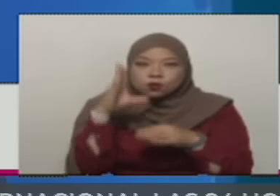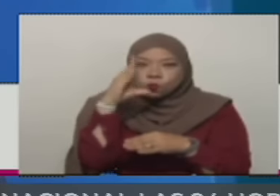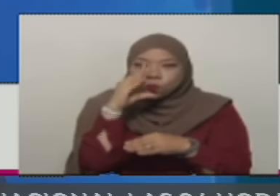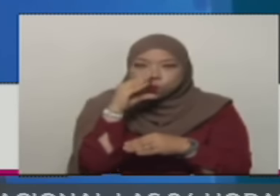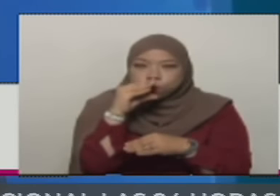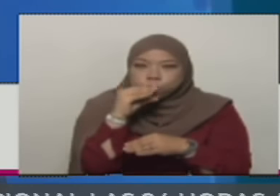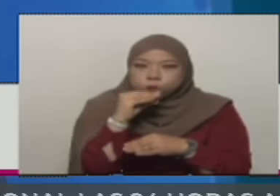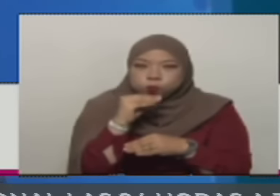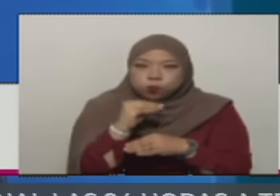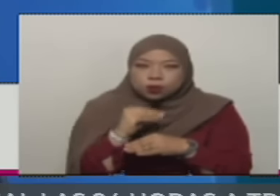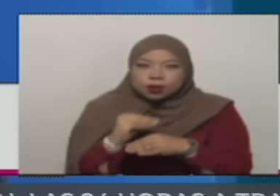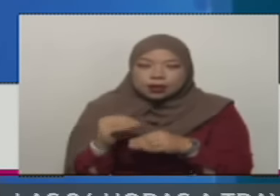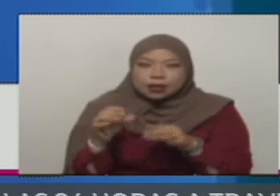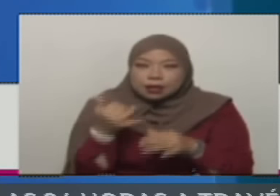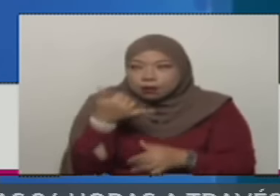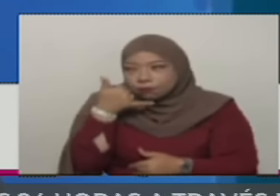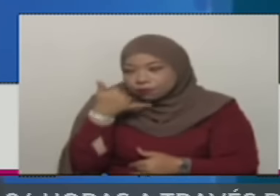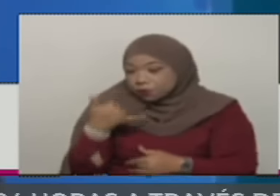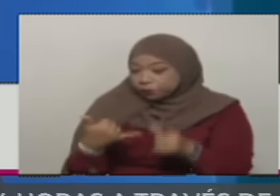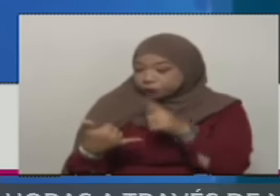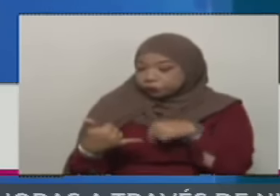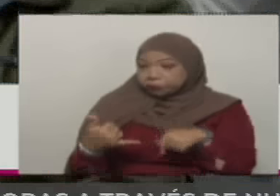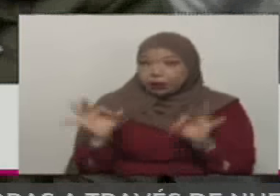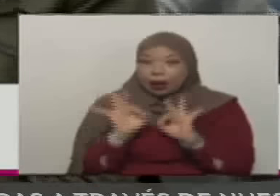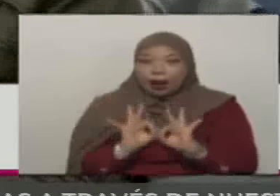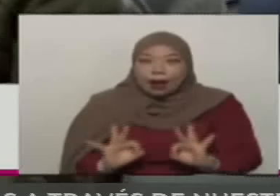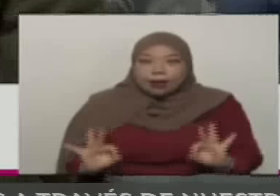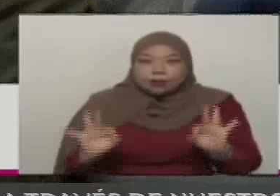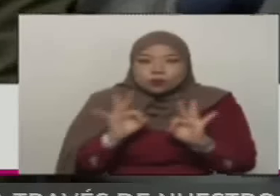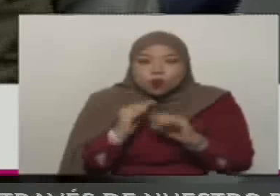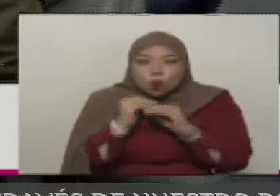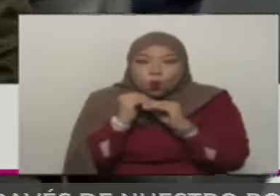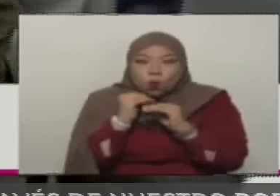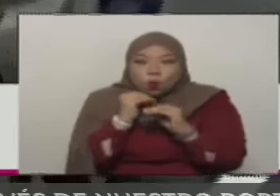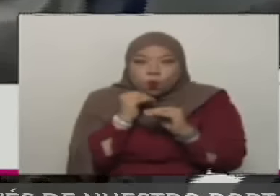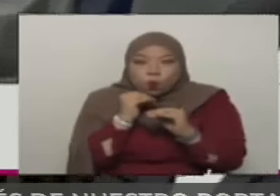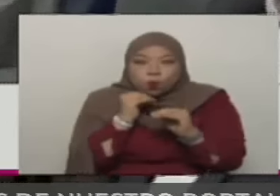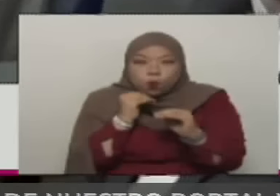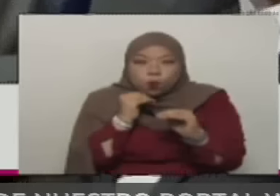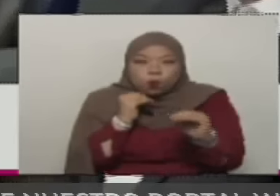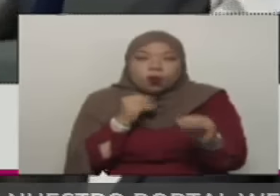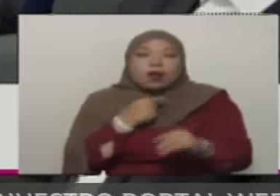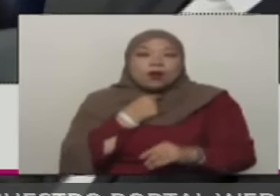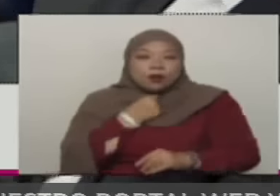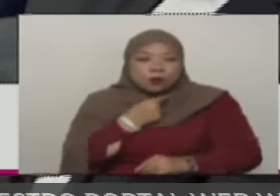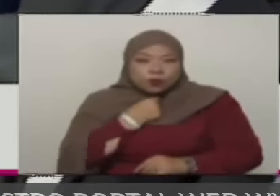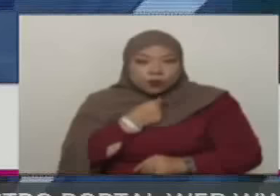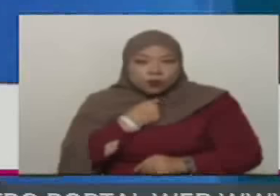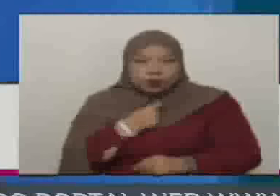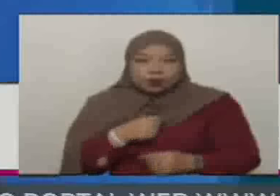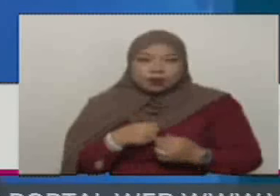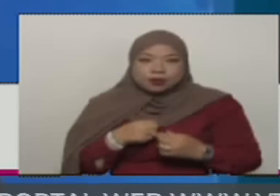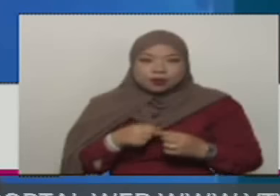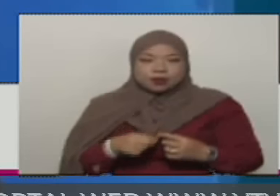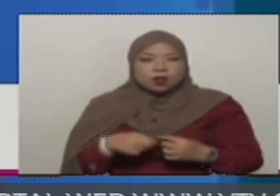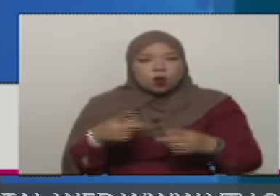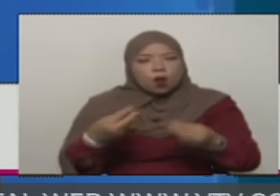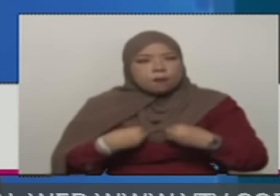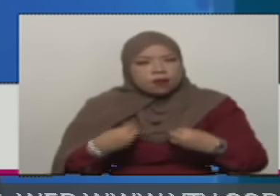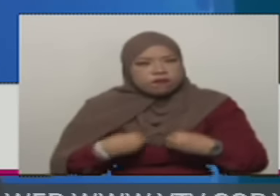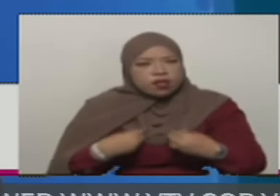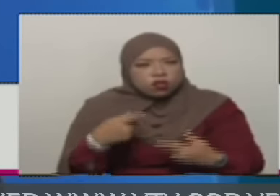No están viendo ni los teléfonos, porque ahorita la gente calladito, ¿verdad? Pero a mí me gustaría saber cómo lo han vivido ustedes desde